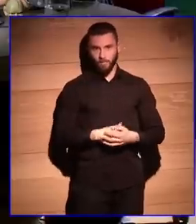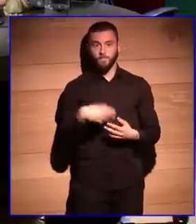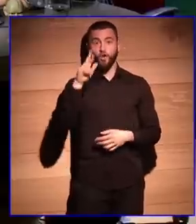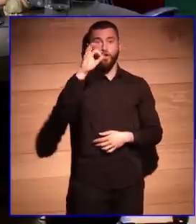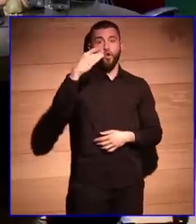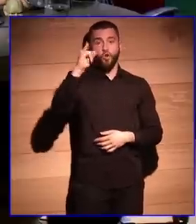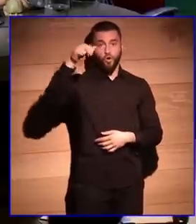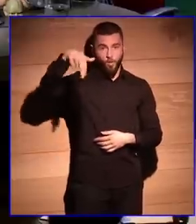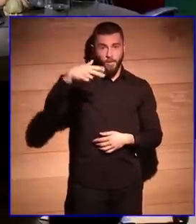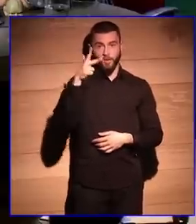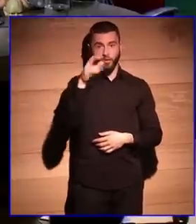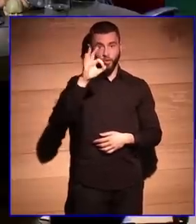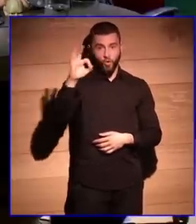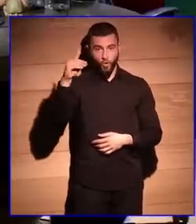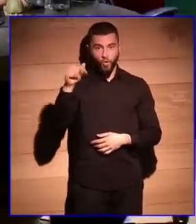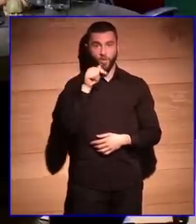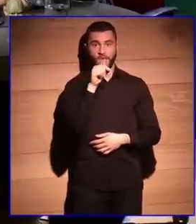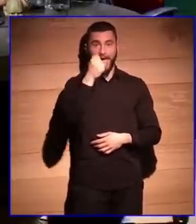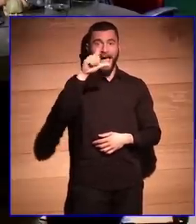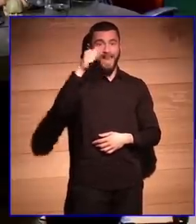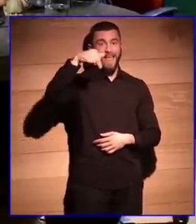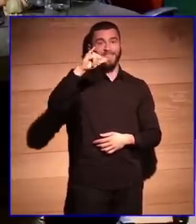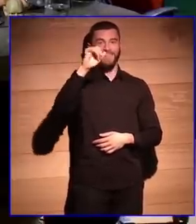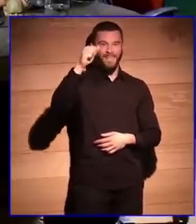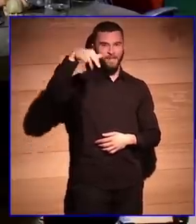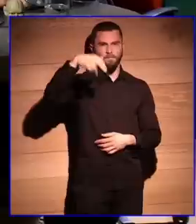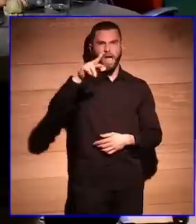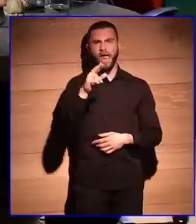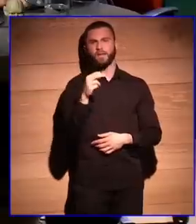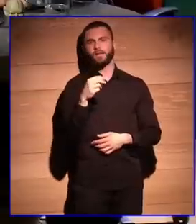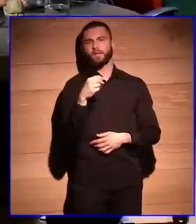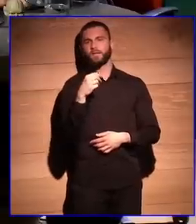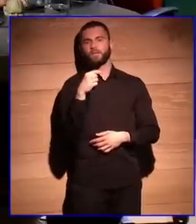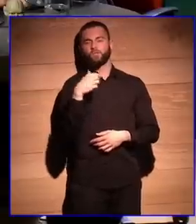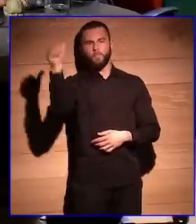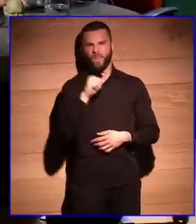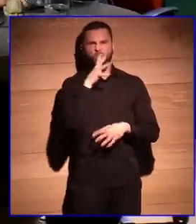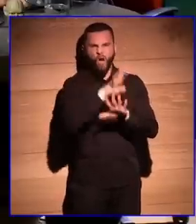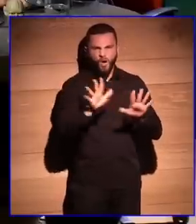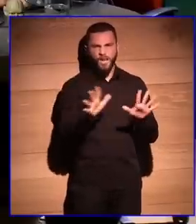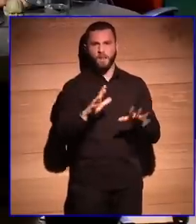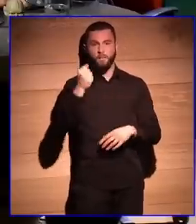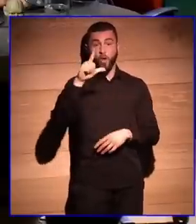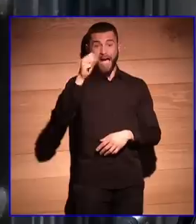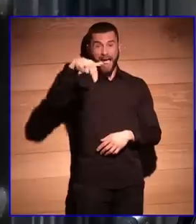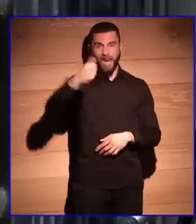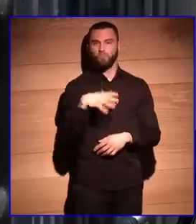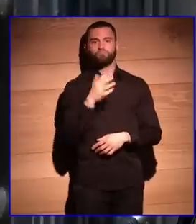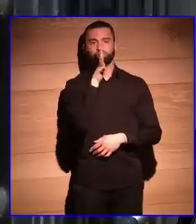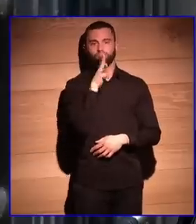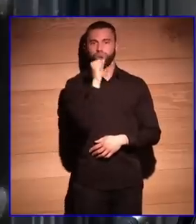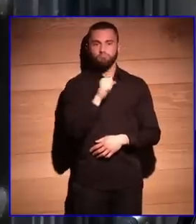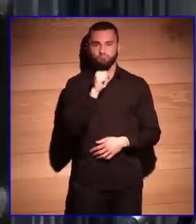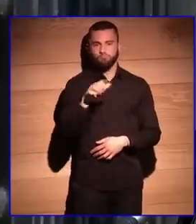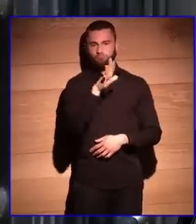Hood, que por todo... Alan Rickman, eso es. Es una película horrible, pero Alan Rickman está espectacular, claro. Está absolutamente increíble y